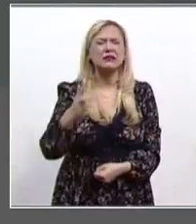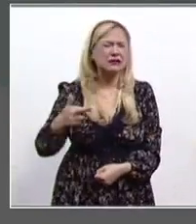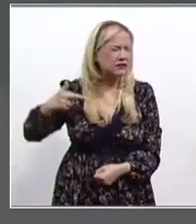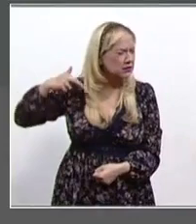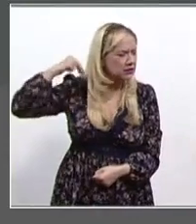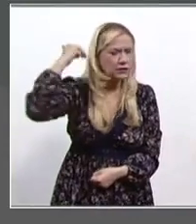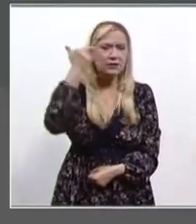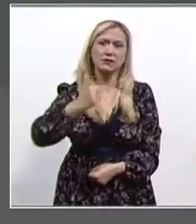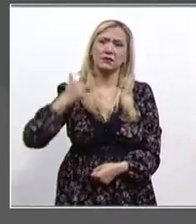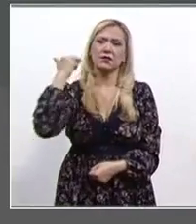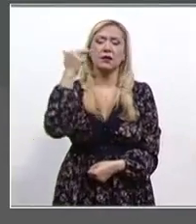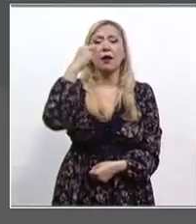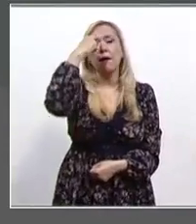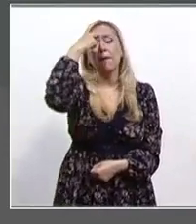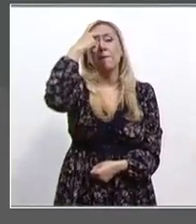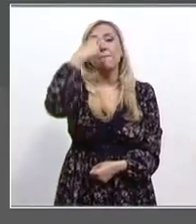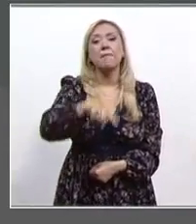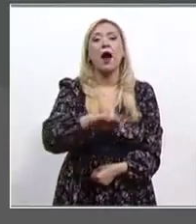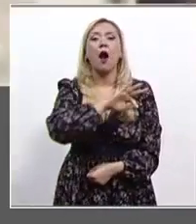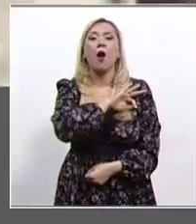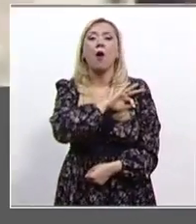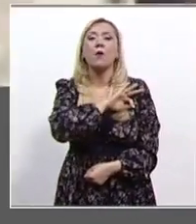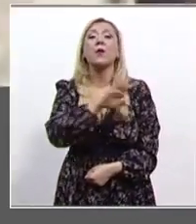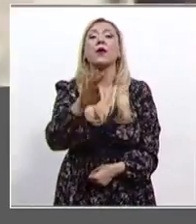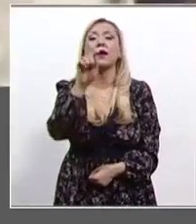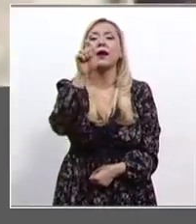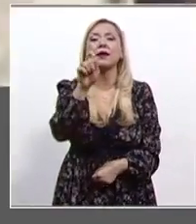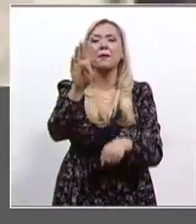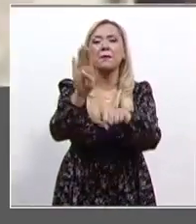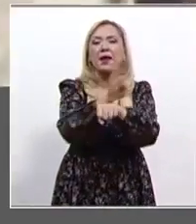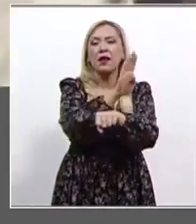crucial para la prosperidad